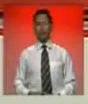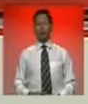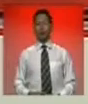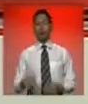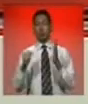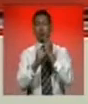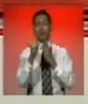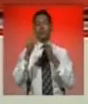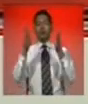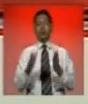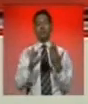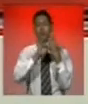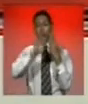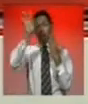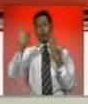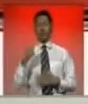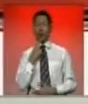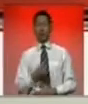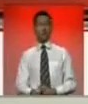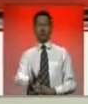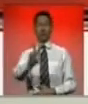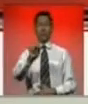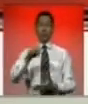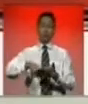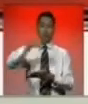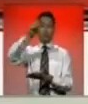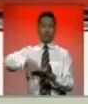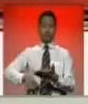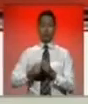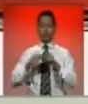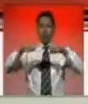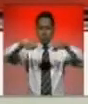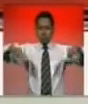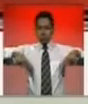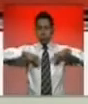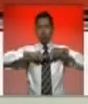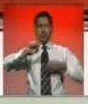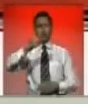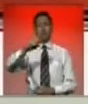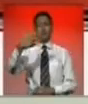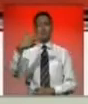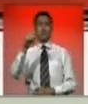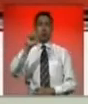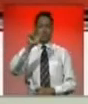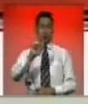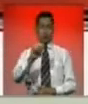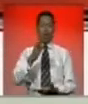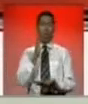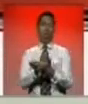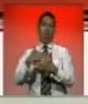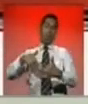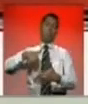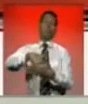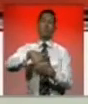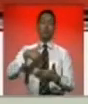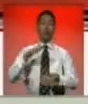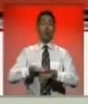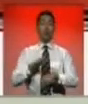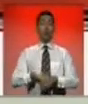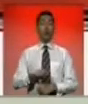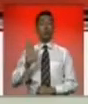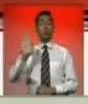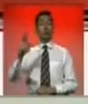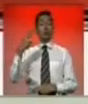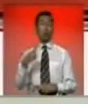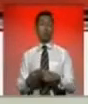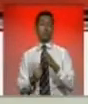El ministro de Finanzas negó que el contrato del Pozo Sacha se haya detenido por gestión del exministro de Hidrocarburos, Carlos Pareja